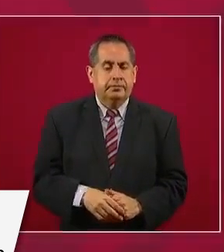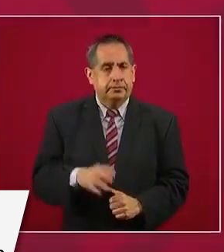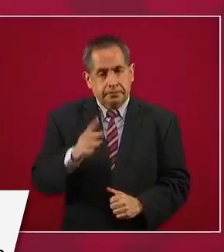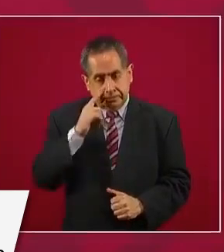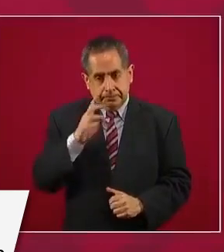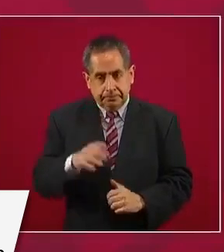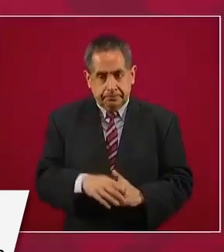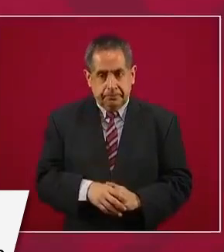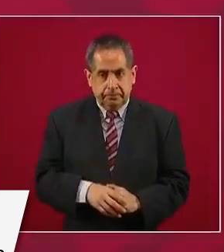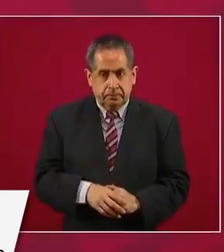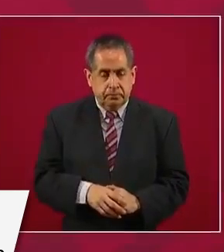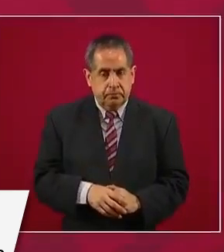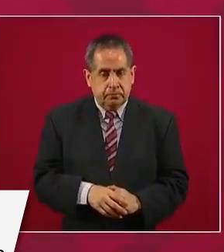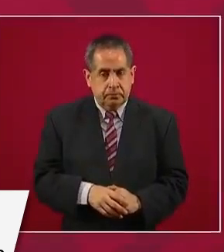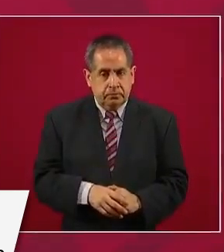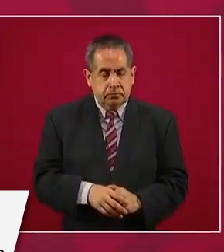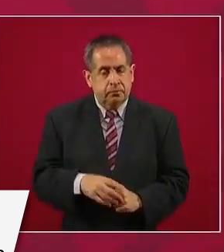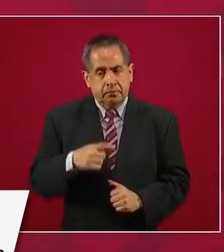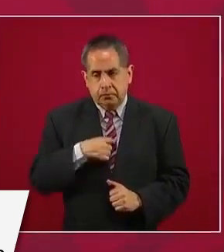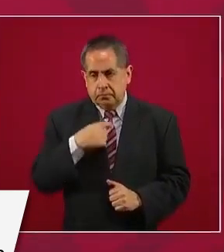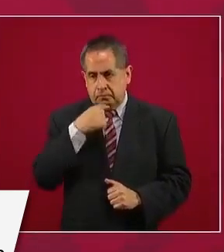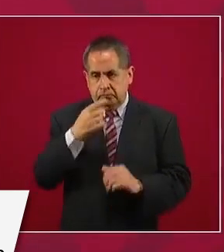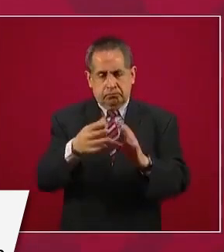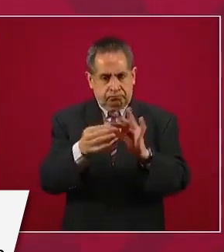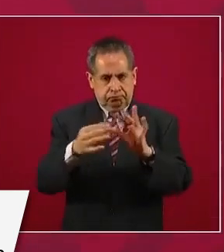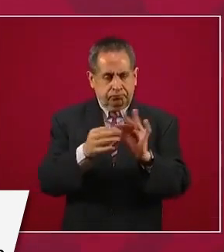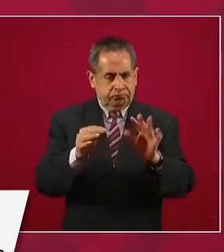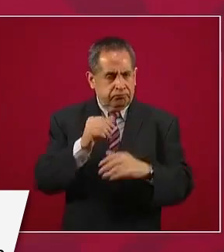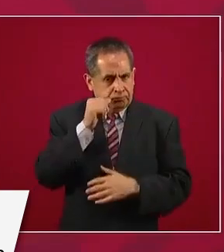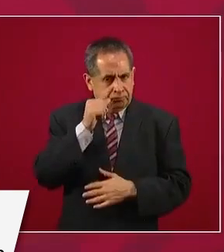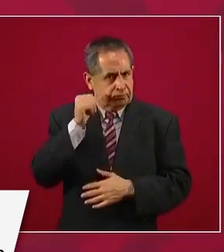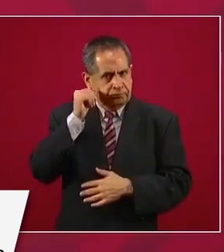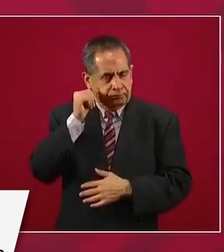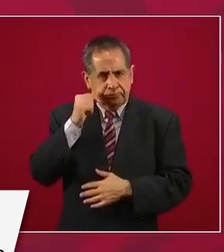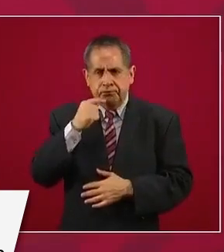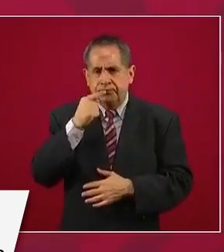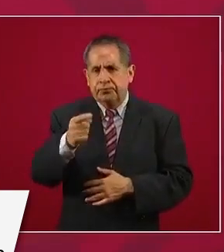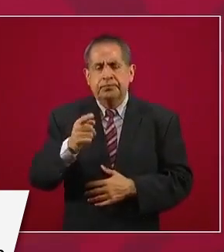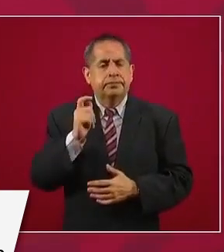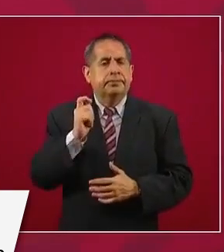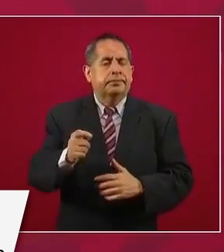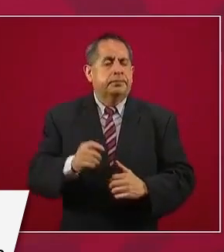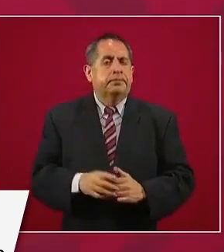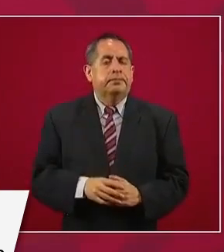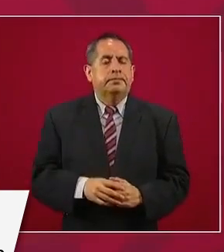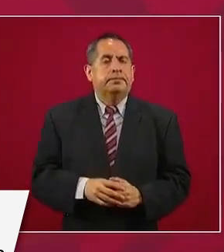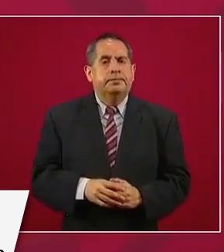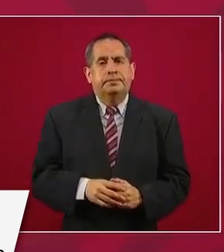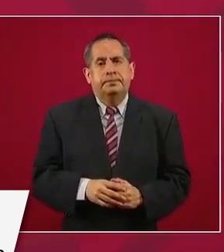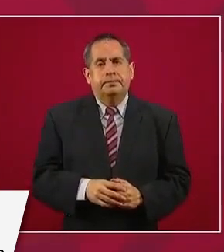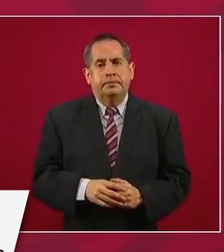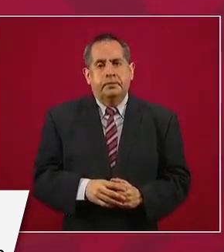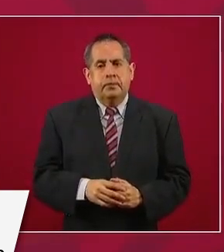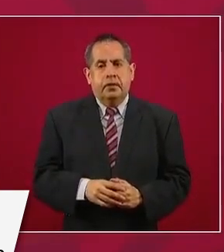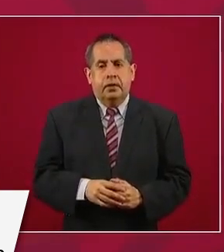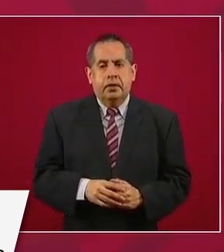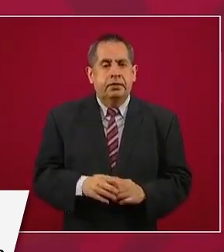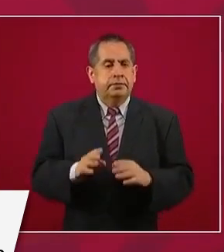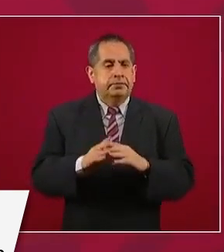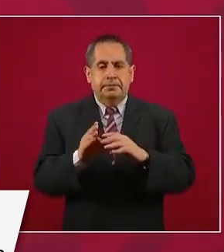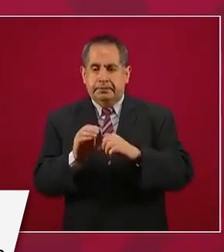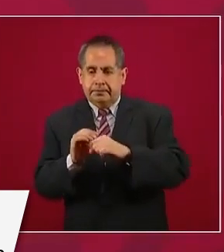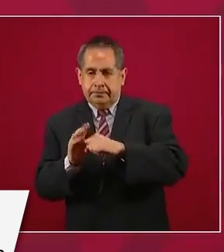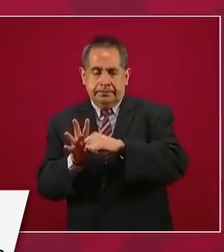yo puedo comentar, como lo expresé ayer, que en medio de la